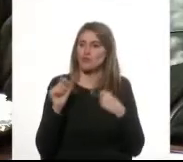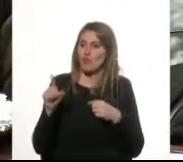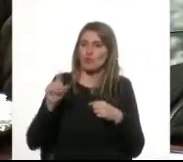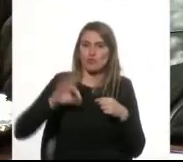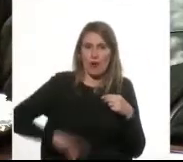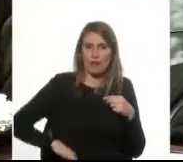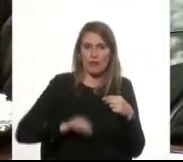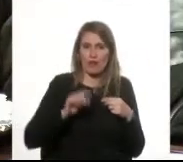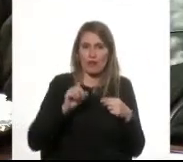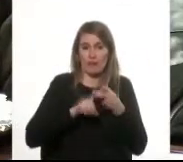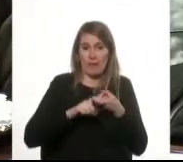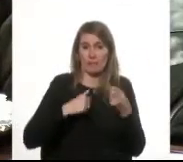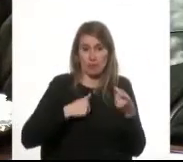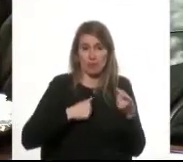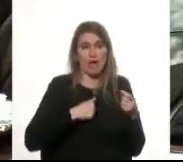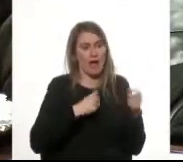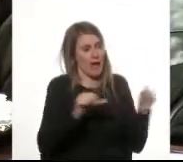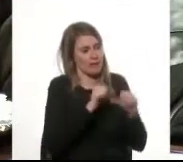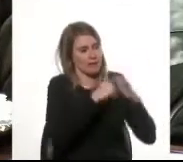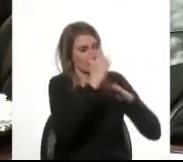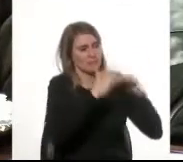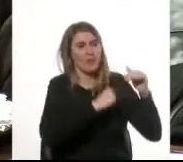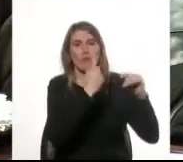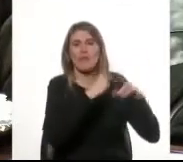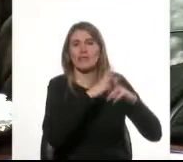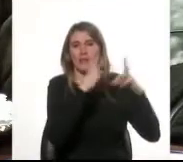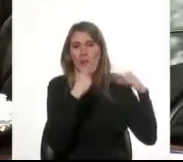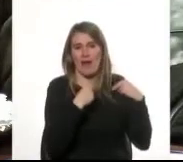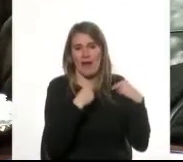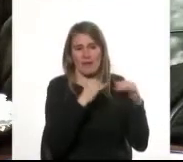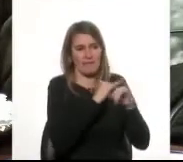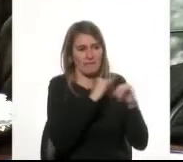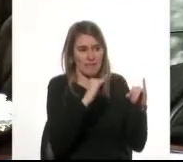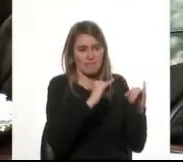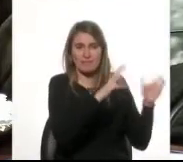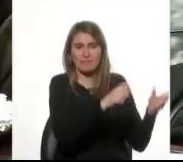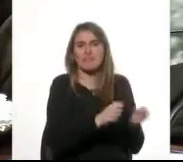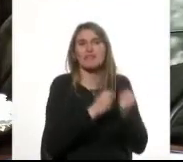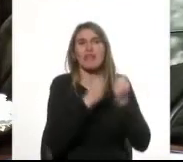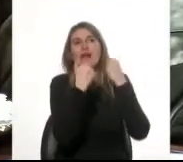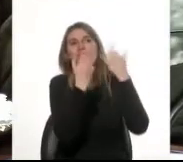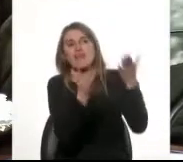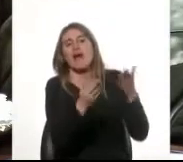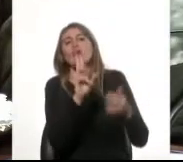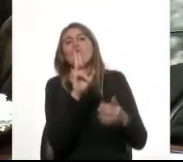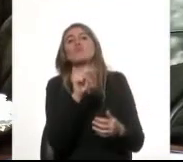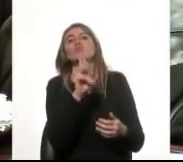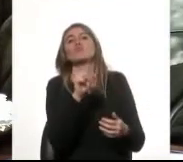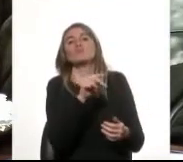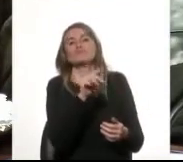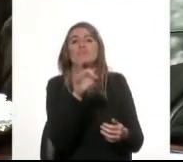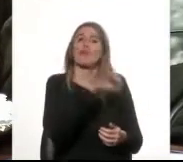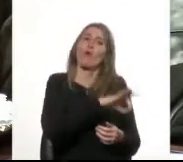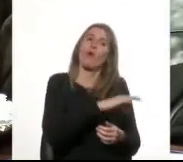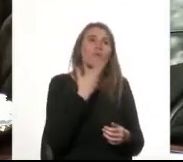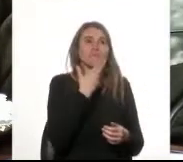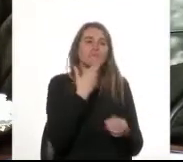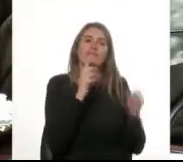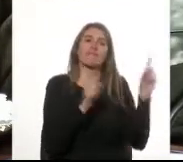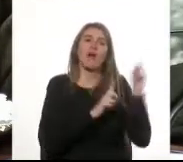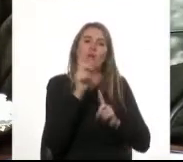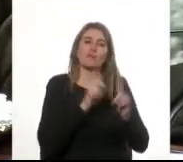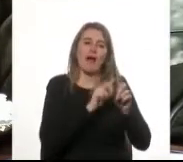que antes de fin de año se la pasamos en propiedad a UTU o a la Facultad de